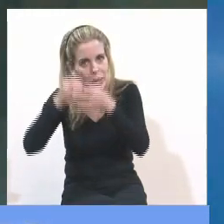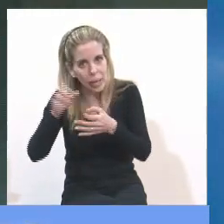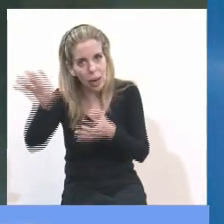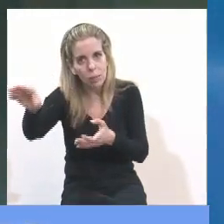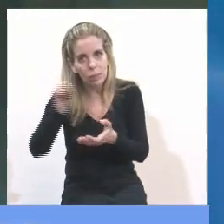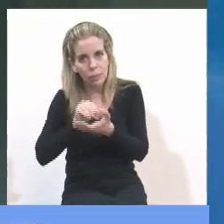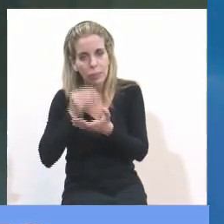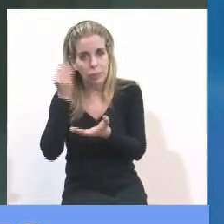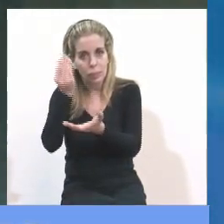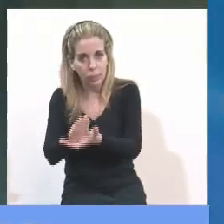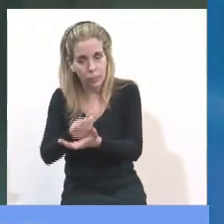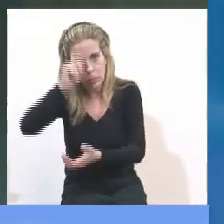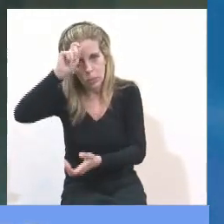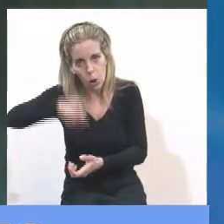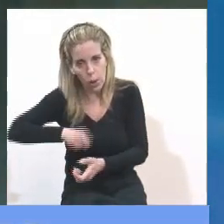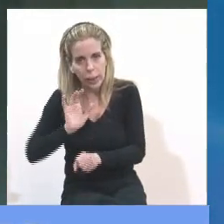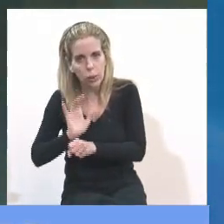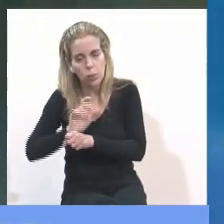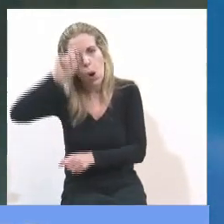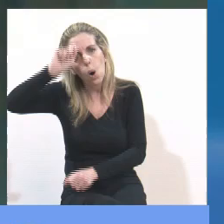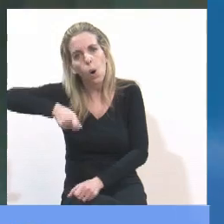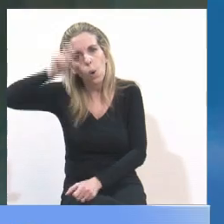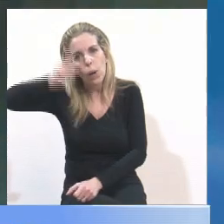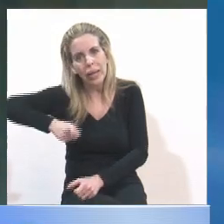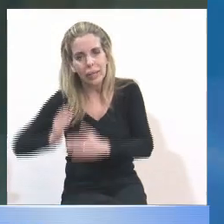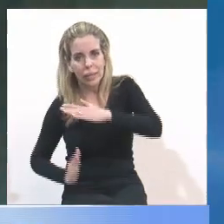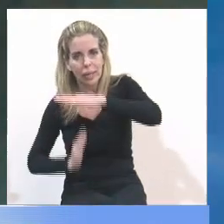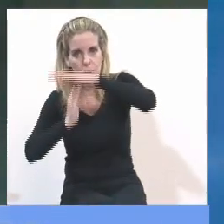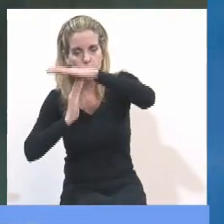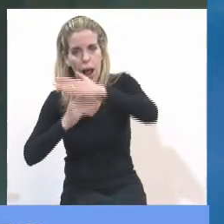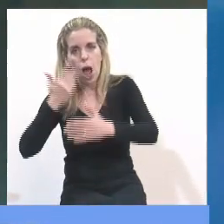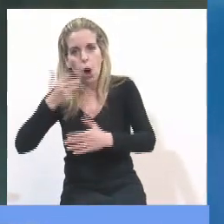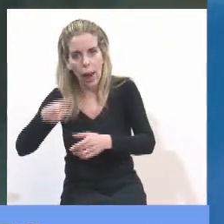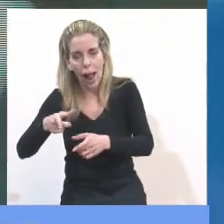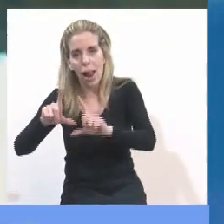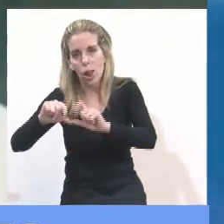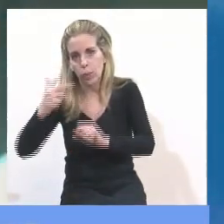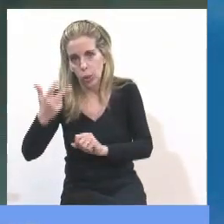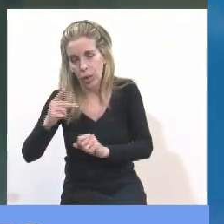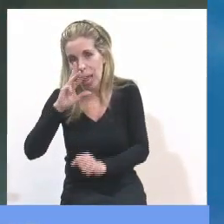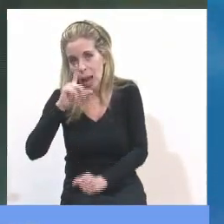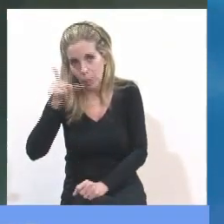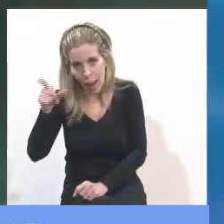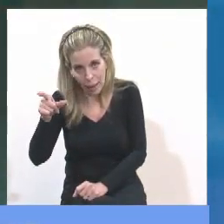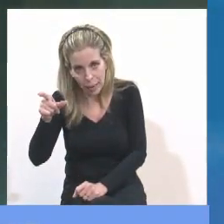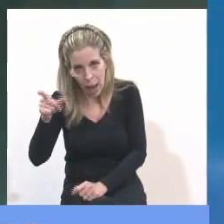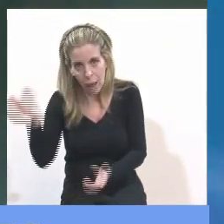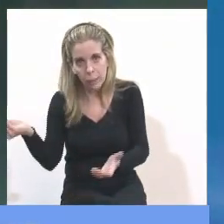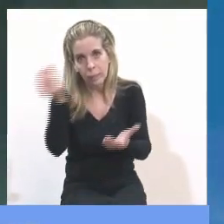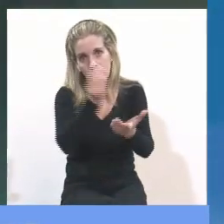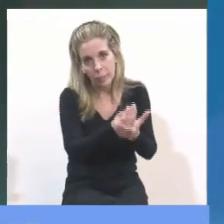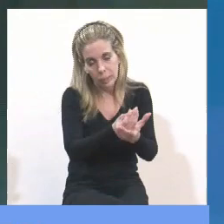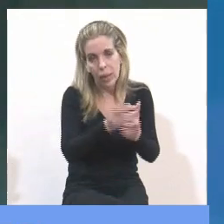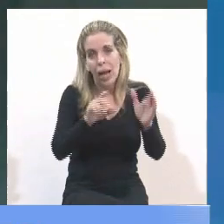designación que a su respecto se ha realizado como juez del Tribunal Oral en lo Criminal Federal número 1 de La Plata y su traslado al